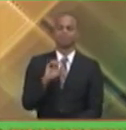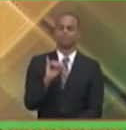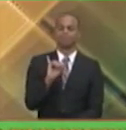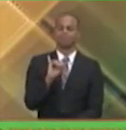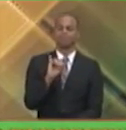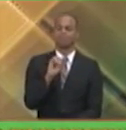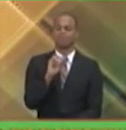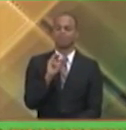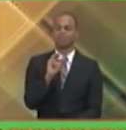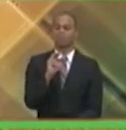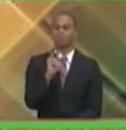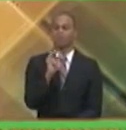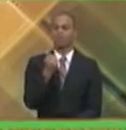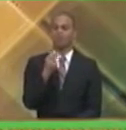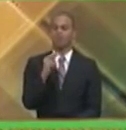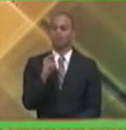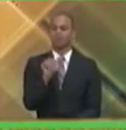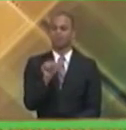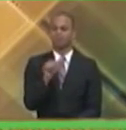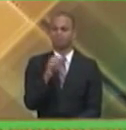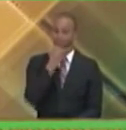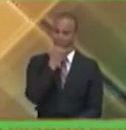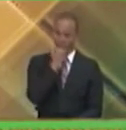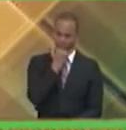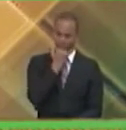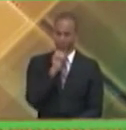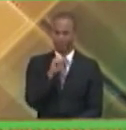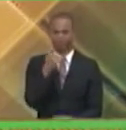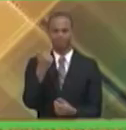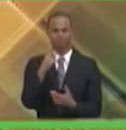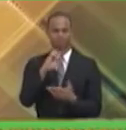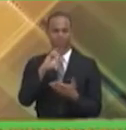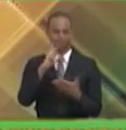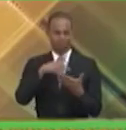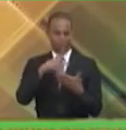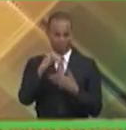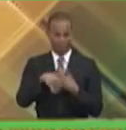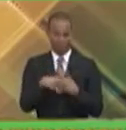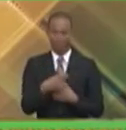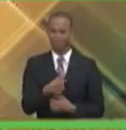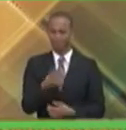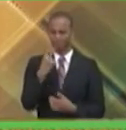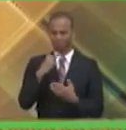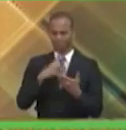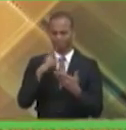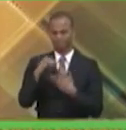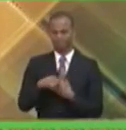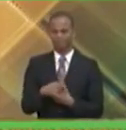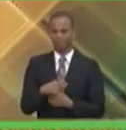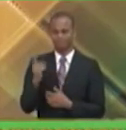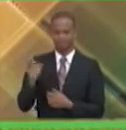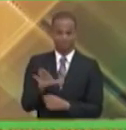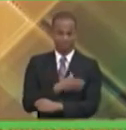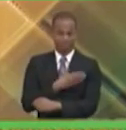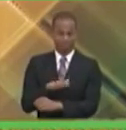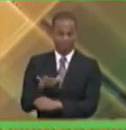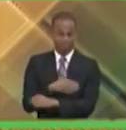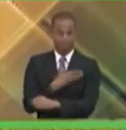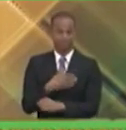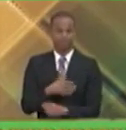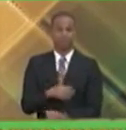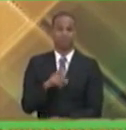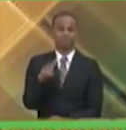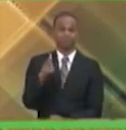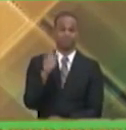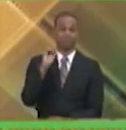Joan, que es otro de los proyectos, ¿verdad?, que están presentes aquí. Tenemos dos proyectos, el de música inclusiva